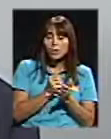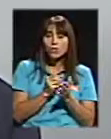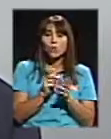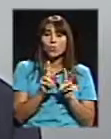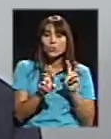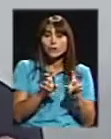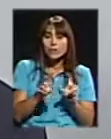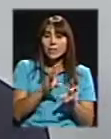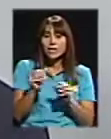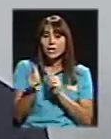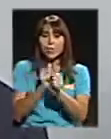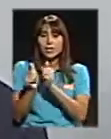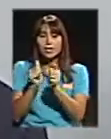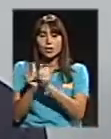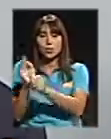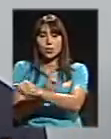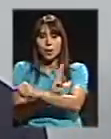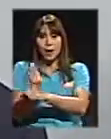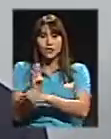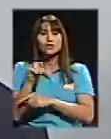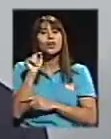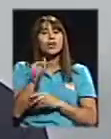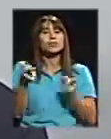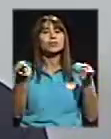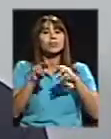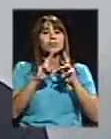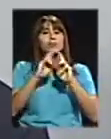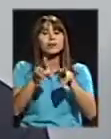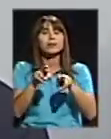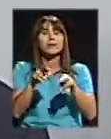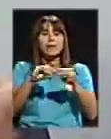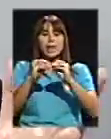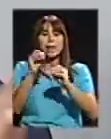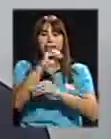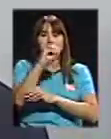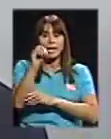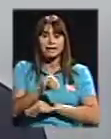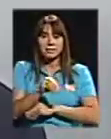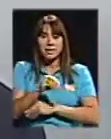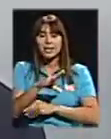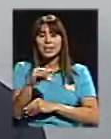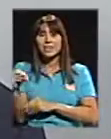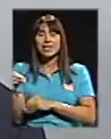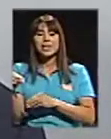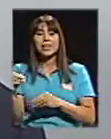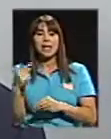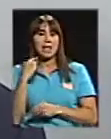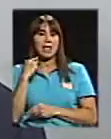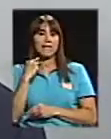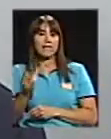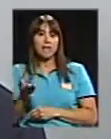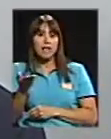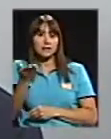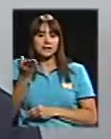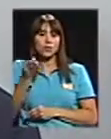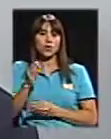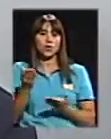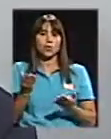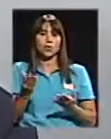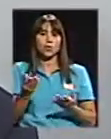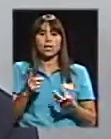efecto sobre la tasa de interés y sobre la inflación. ¿Cuál sería el pronóstico?